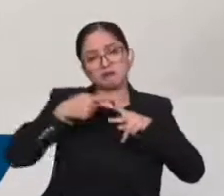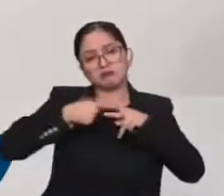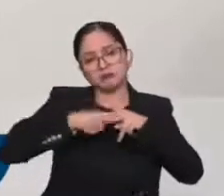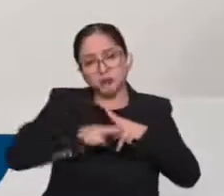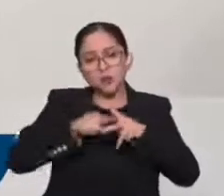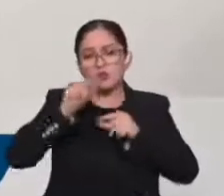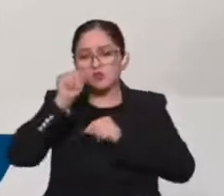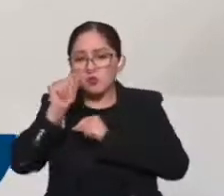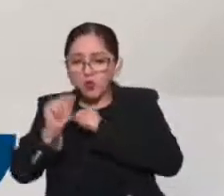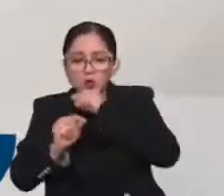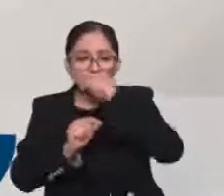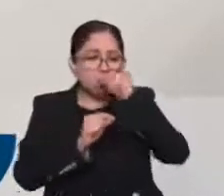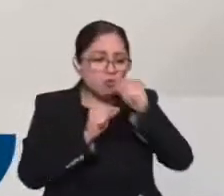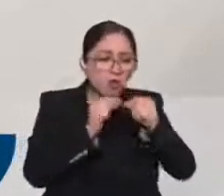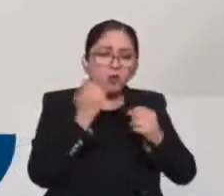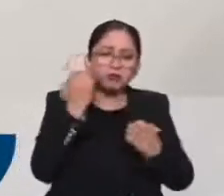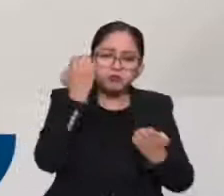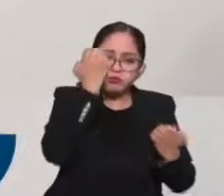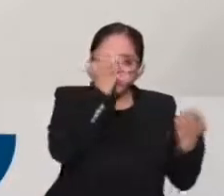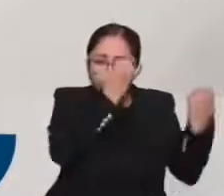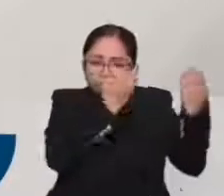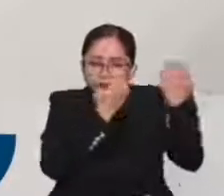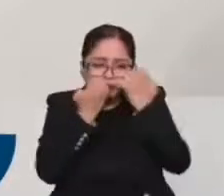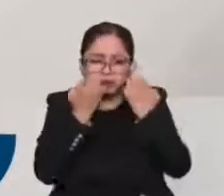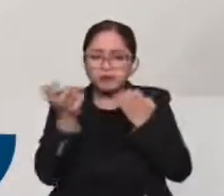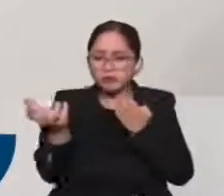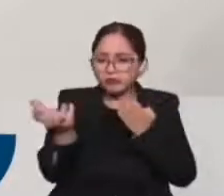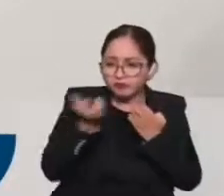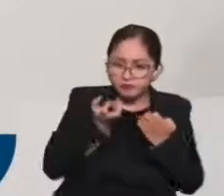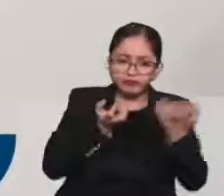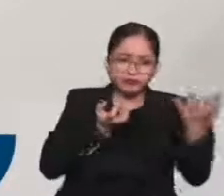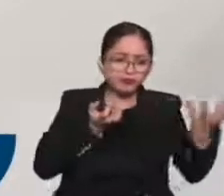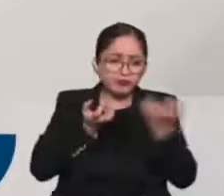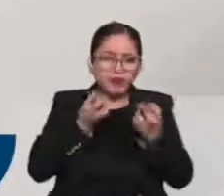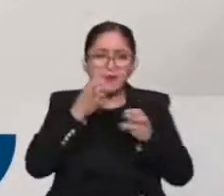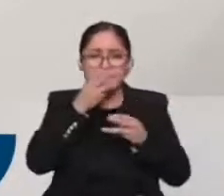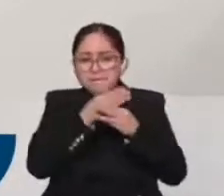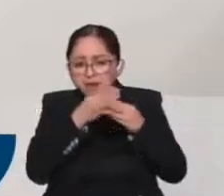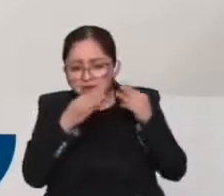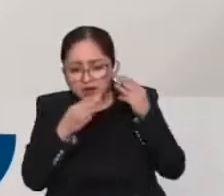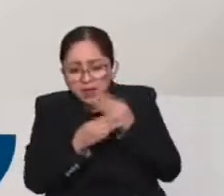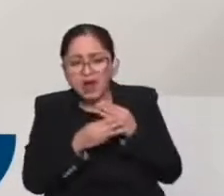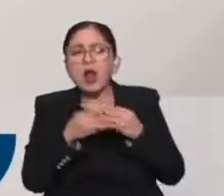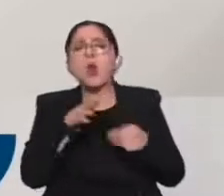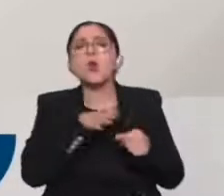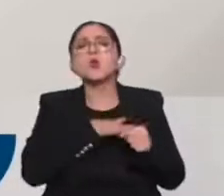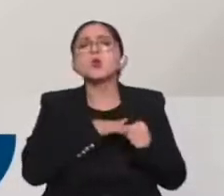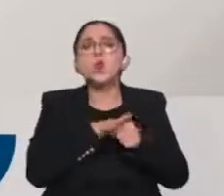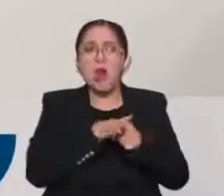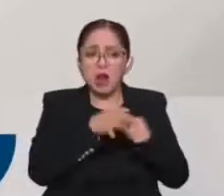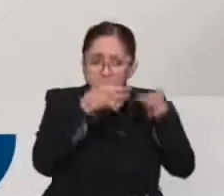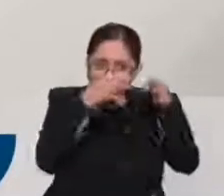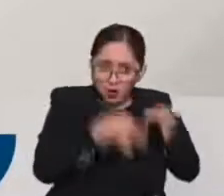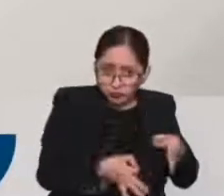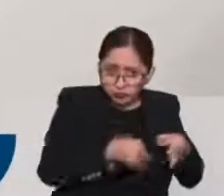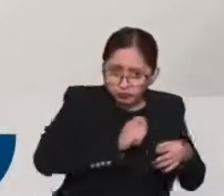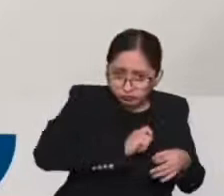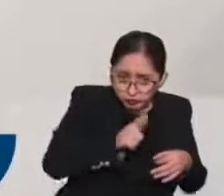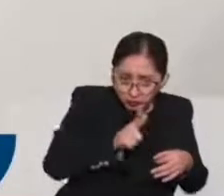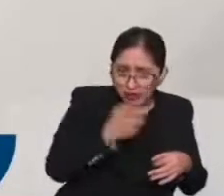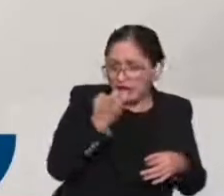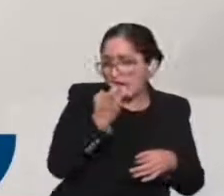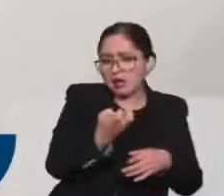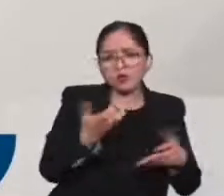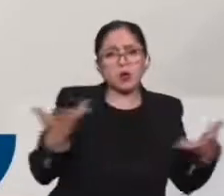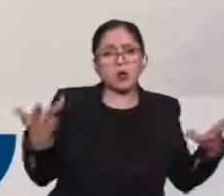sacar corazones del material, para poder saber la calidad de los materiales. Eso fue lo que se hizo, y